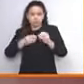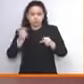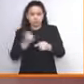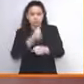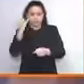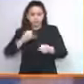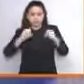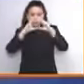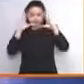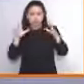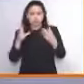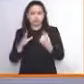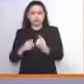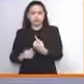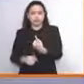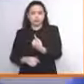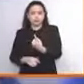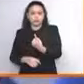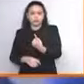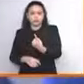número de esta mañana. Primer dígito.